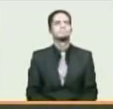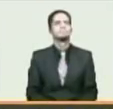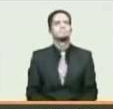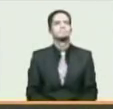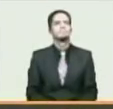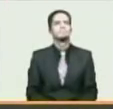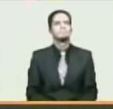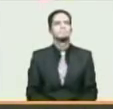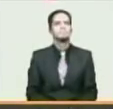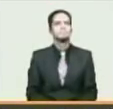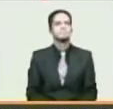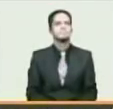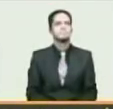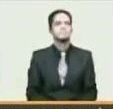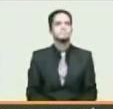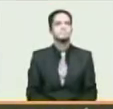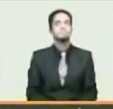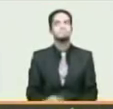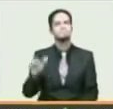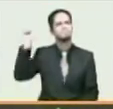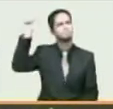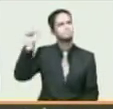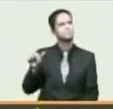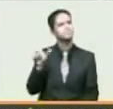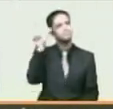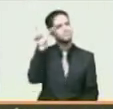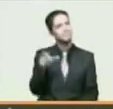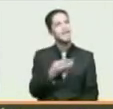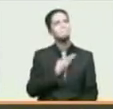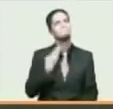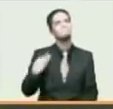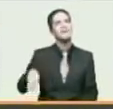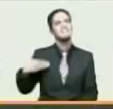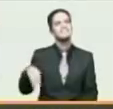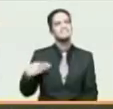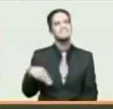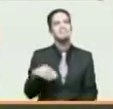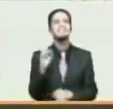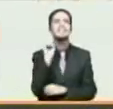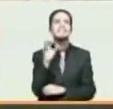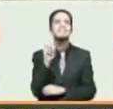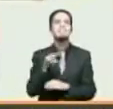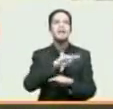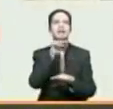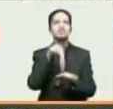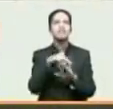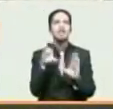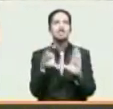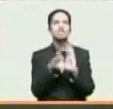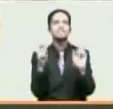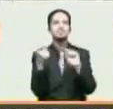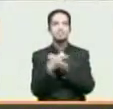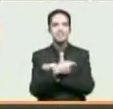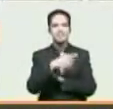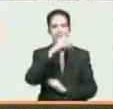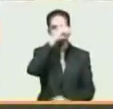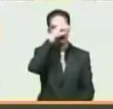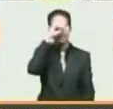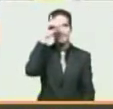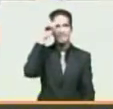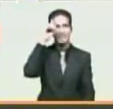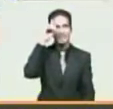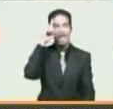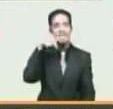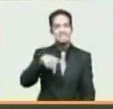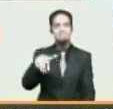Escuchamos palabras del presidente de la Asamblea Nacional Constituyente, Diosdado Cabello, quien ha dado este presidente de la Asamblea Nacional Constituyente Bolívar